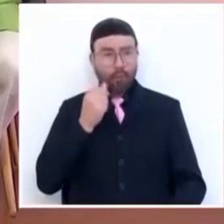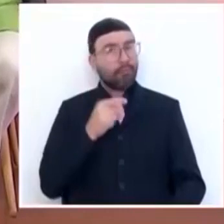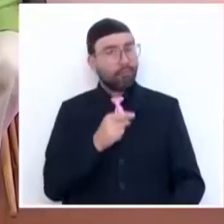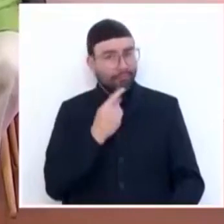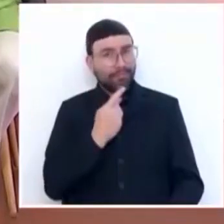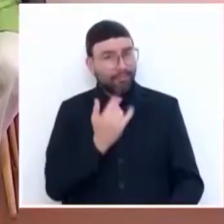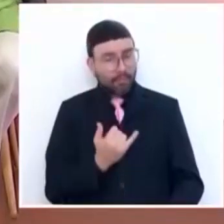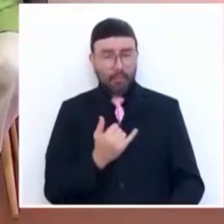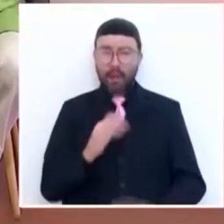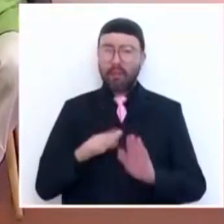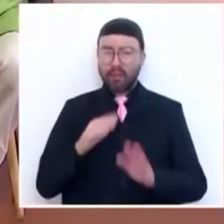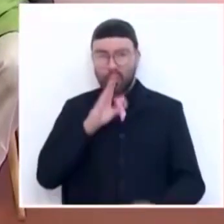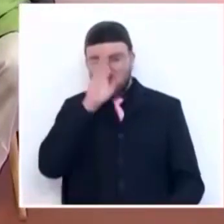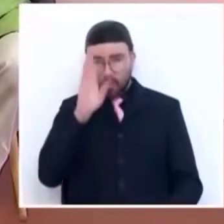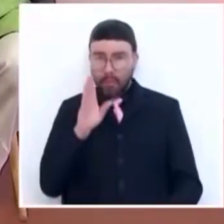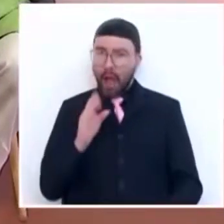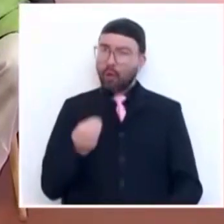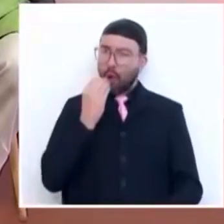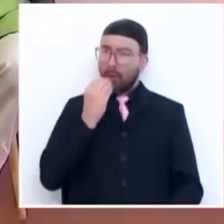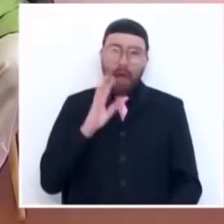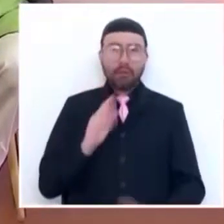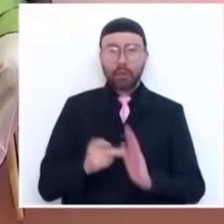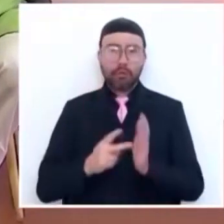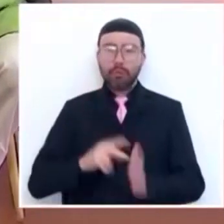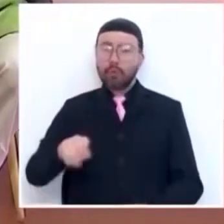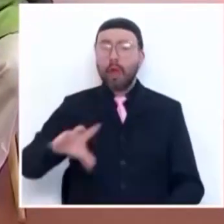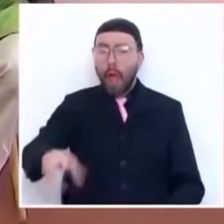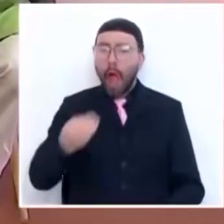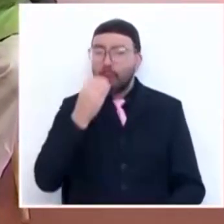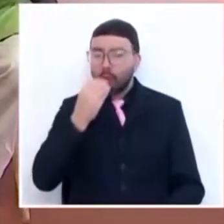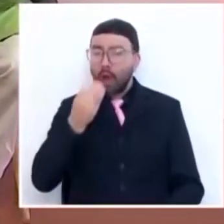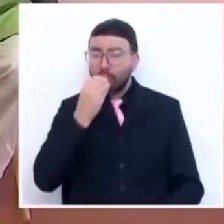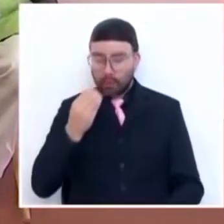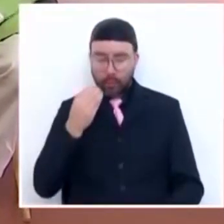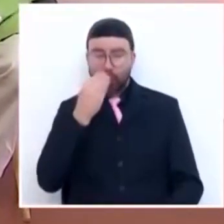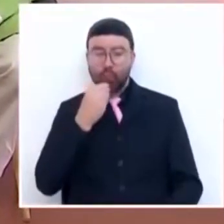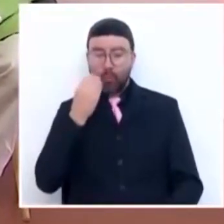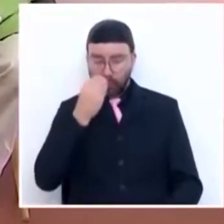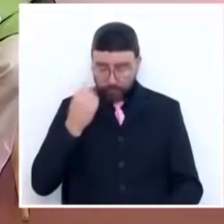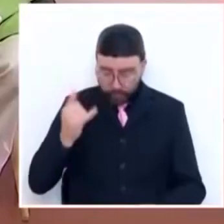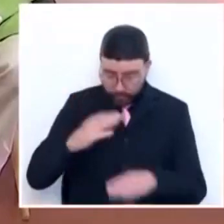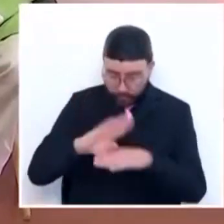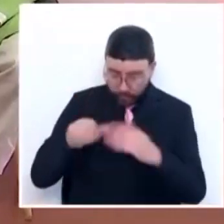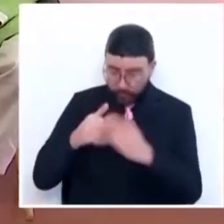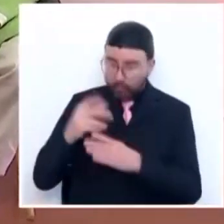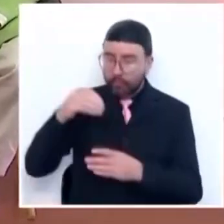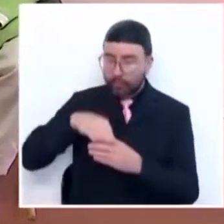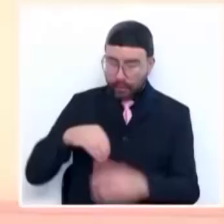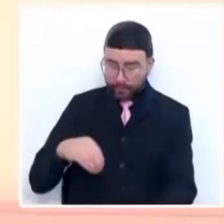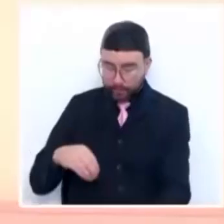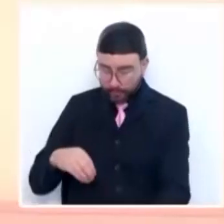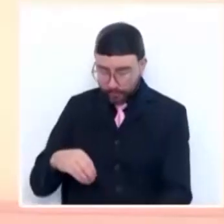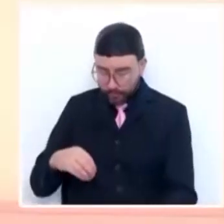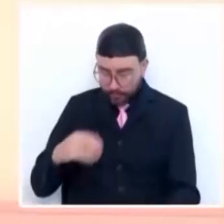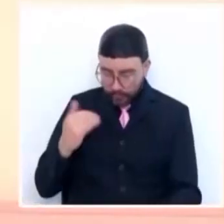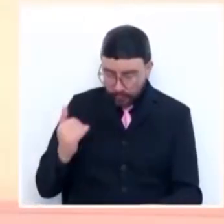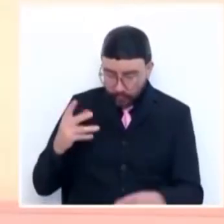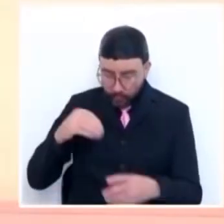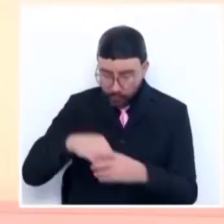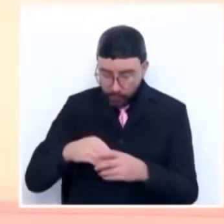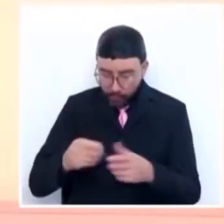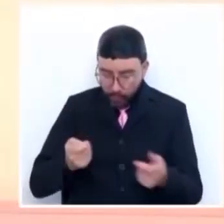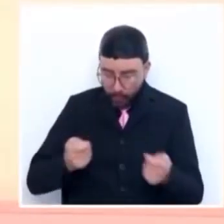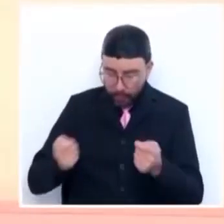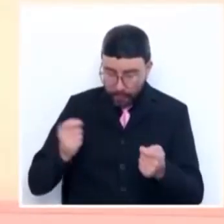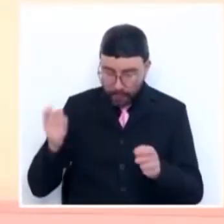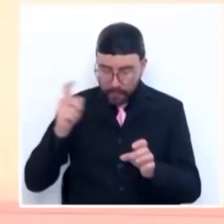estamos acostumbrados a pensar que todos los alimentos tienen que pasar por un proceso de masticación, incluyendo la